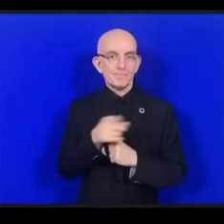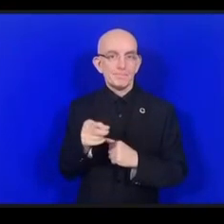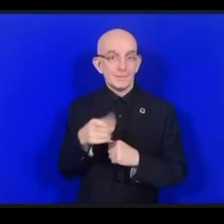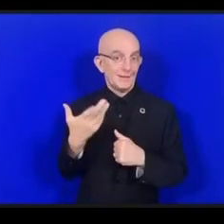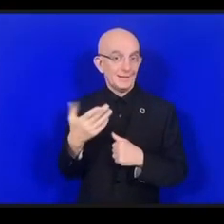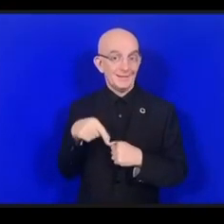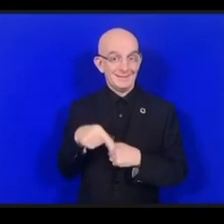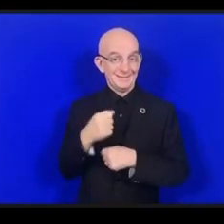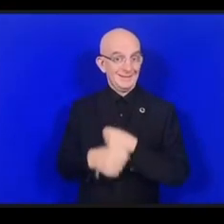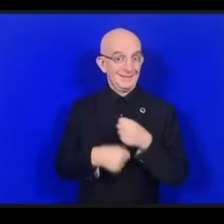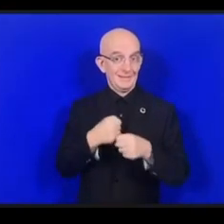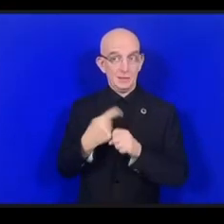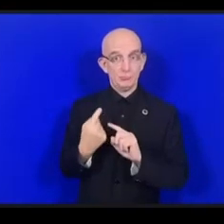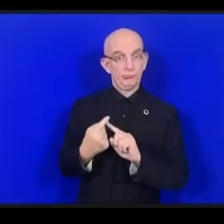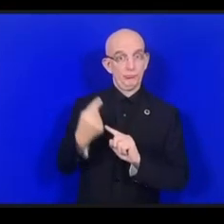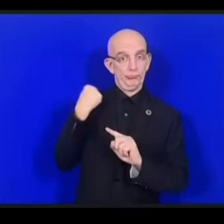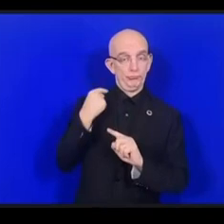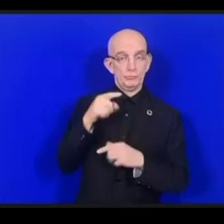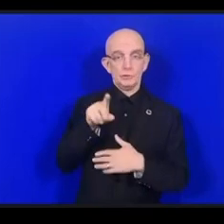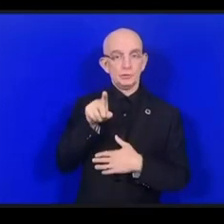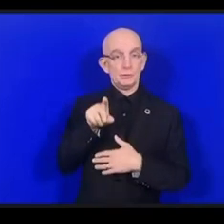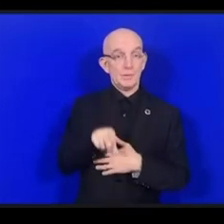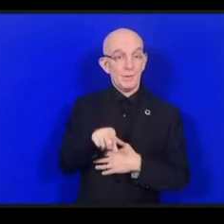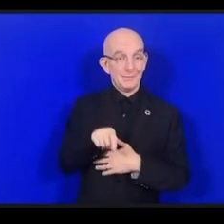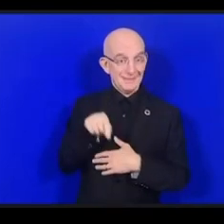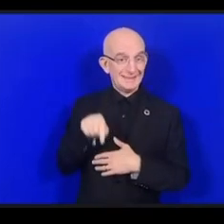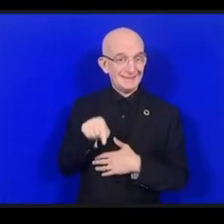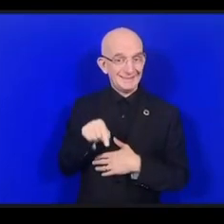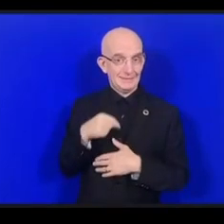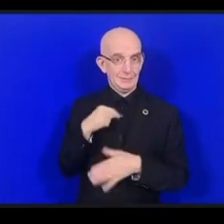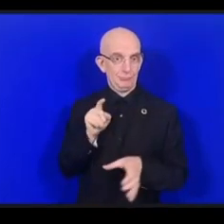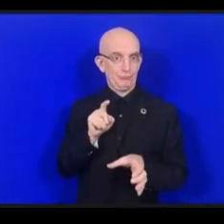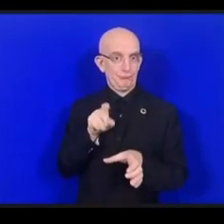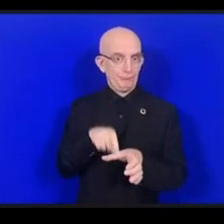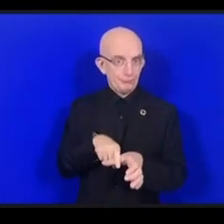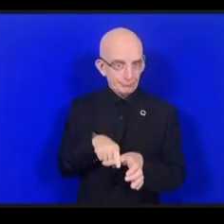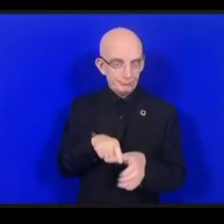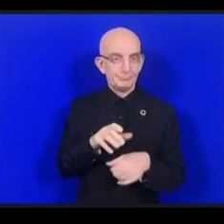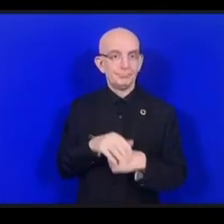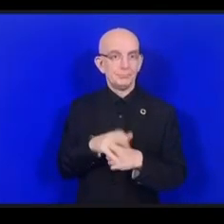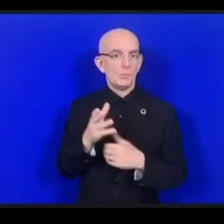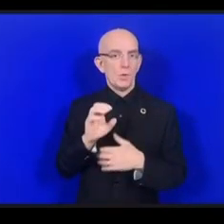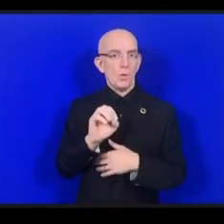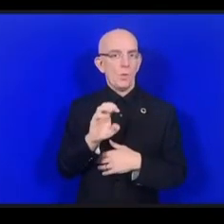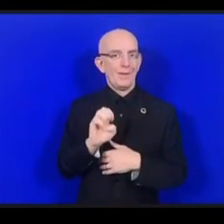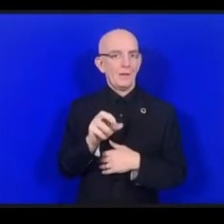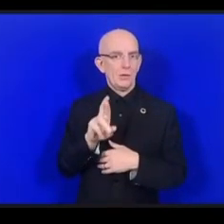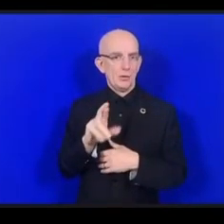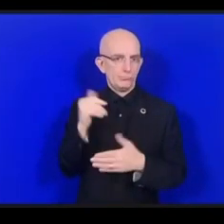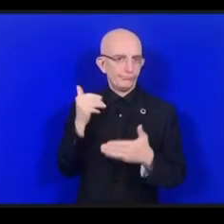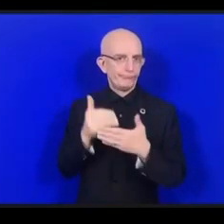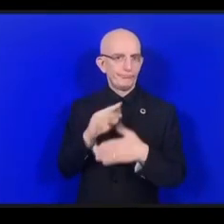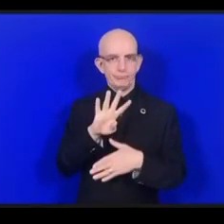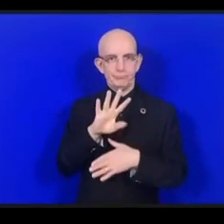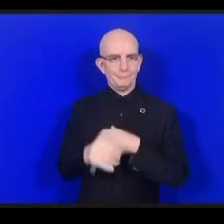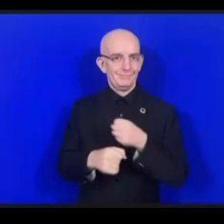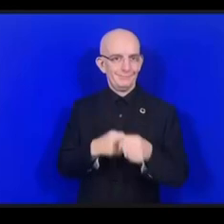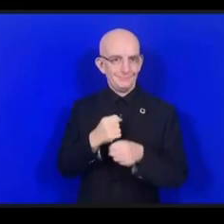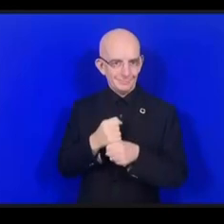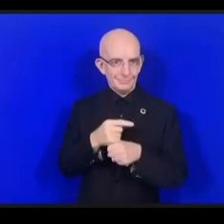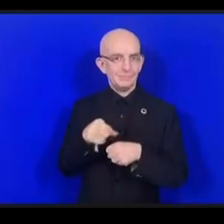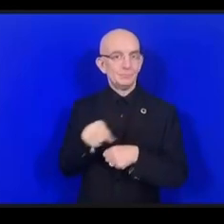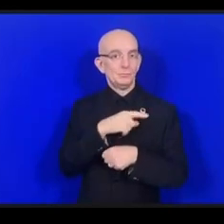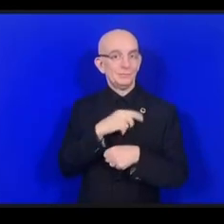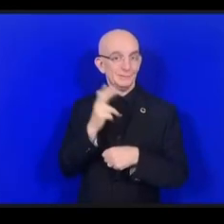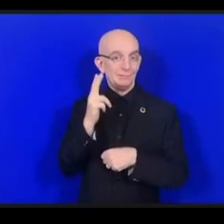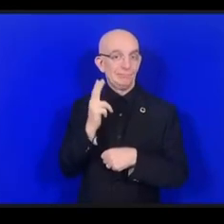dinámica existe Desde hacía 4 años empezamos cuando la UNESCO aprobó una recomendación sobre el uso